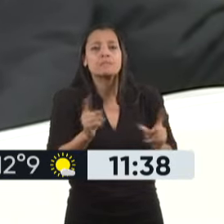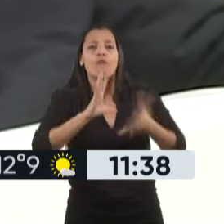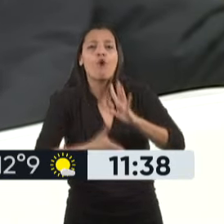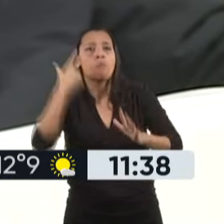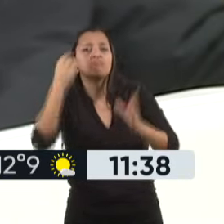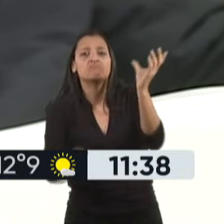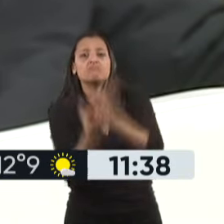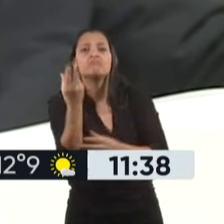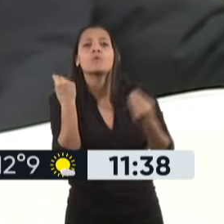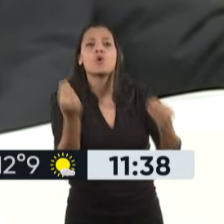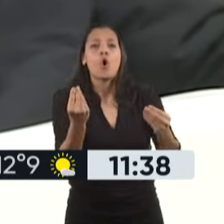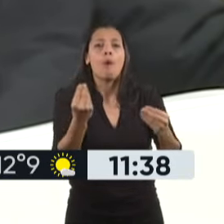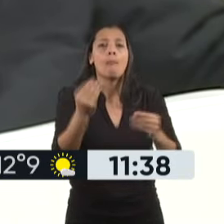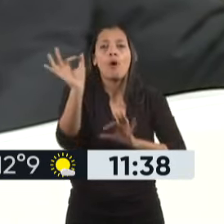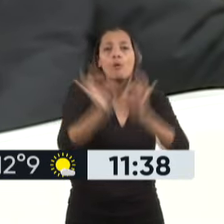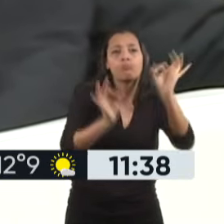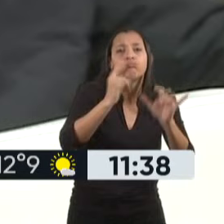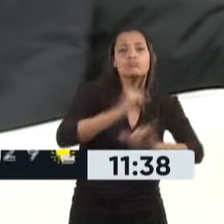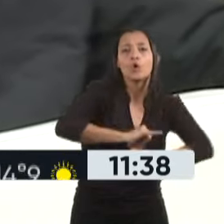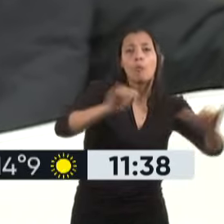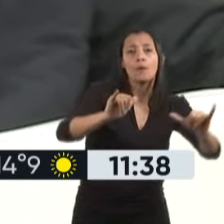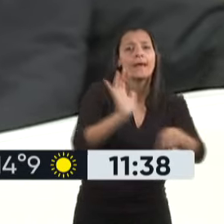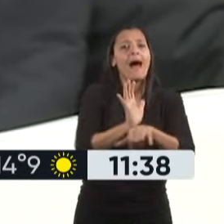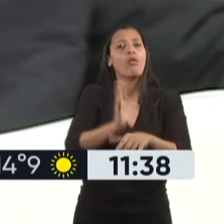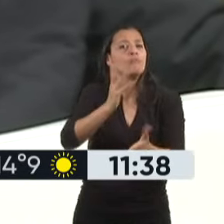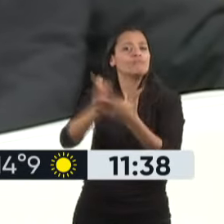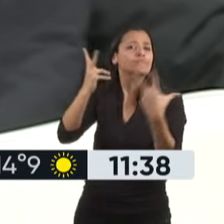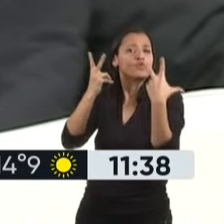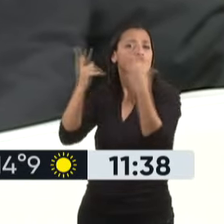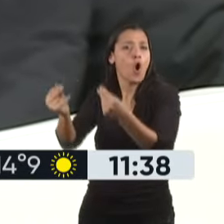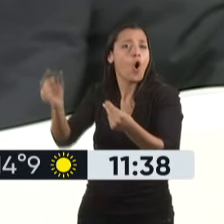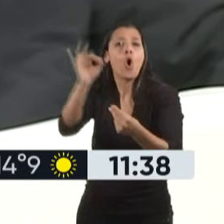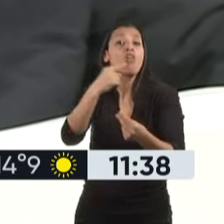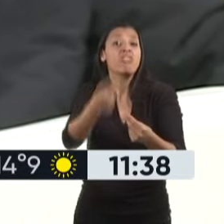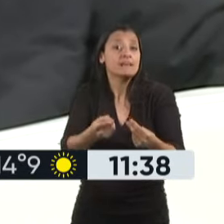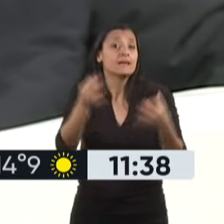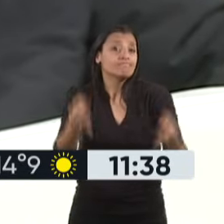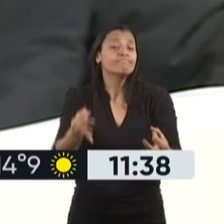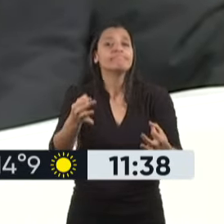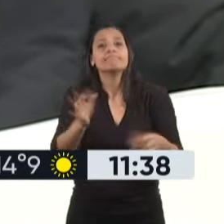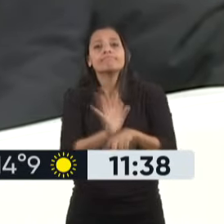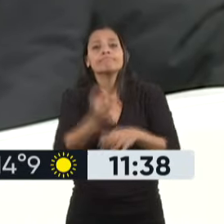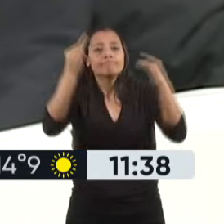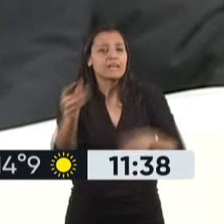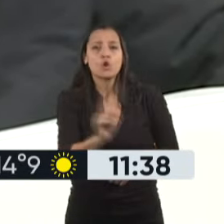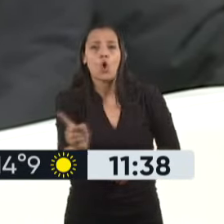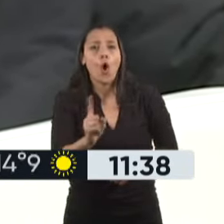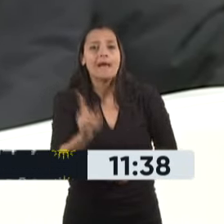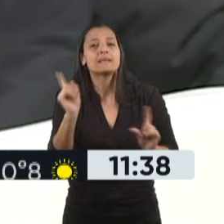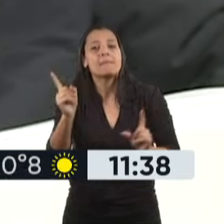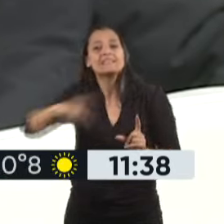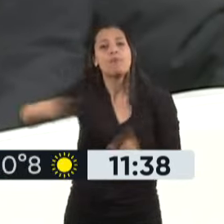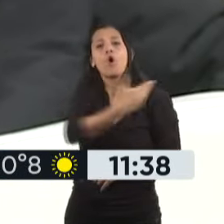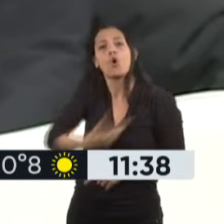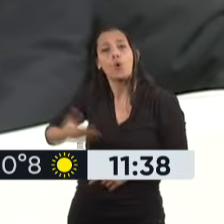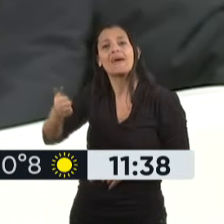comunicado de repudio, en qué fuente se basa para decir que fue un fallido golpe de Estado o un autogolpe